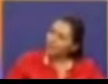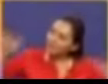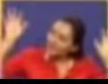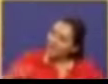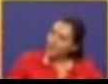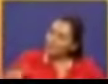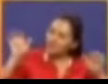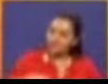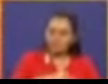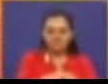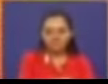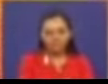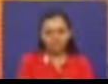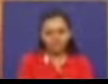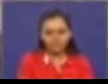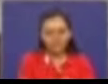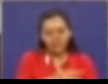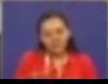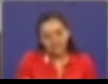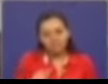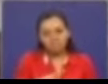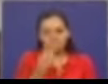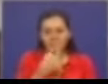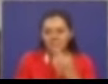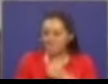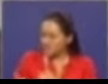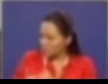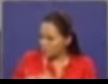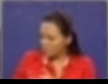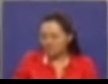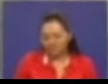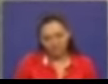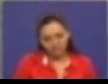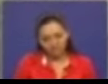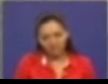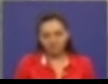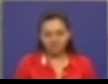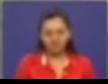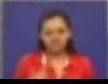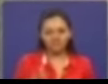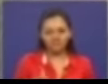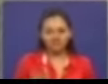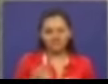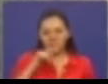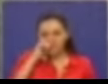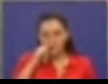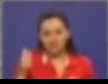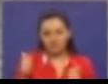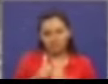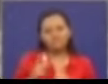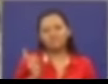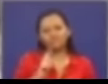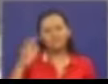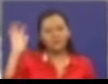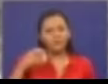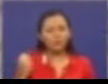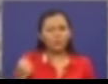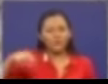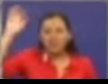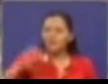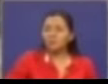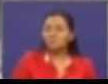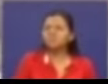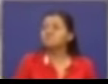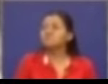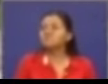por prudencia no salir, porque conmigo salen muchos otros compañeros, muchas veces niños, miren, llovía fortísimo. Entonces